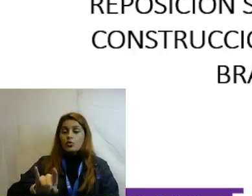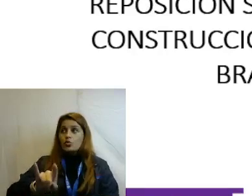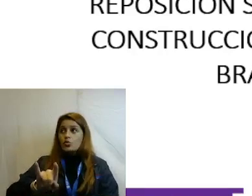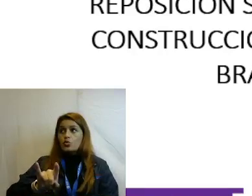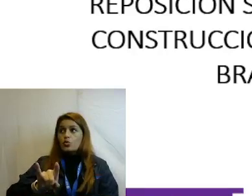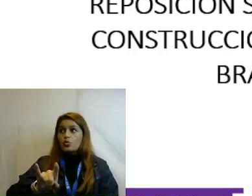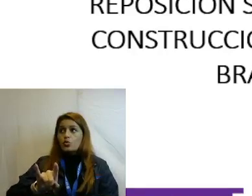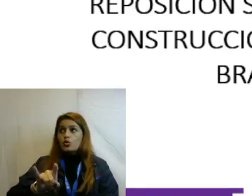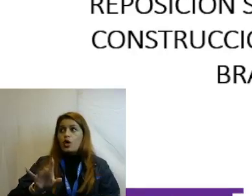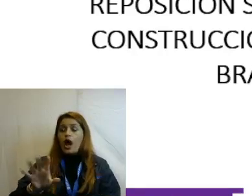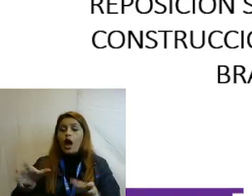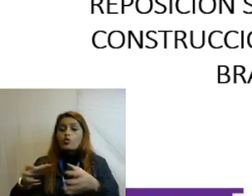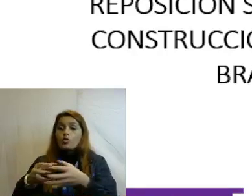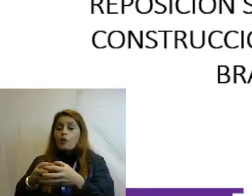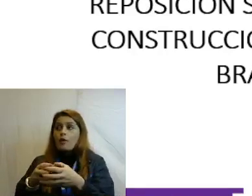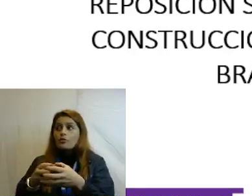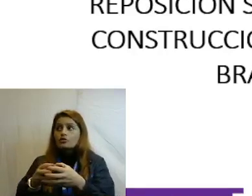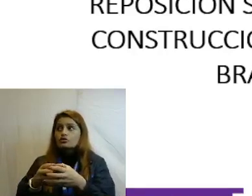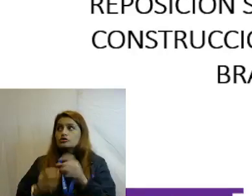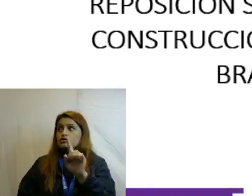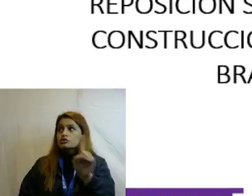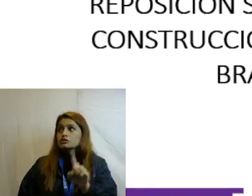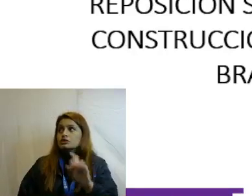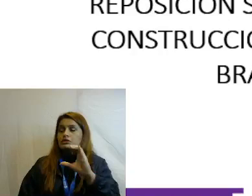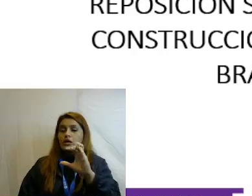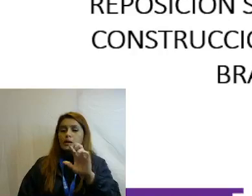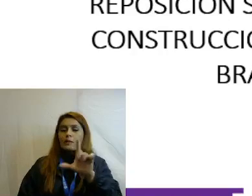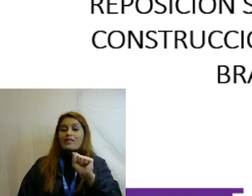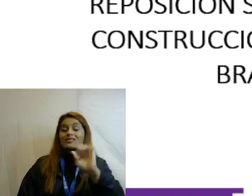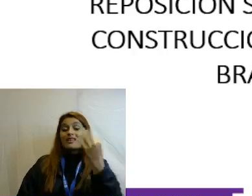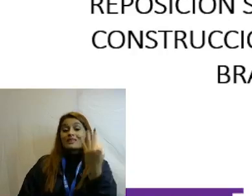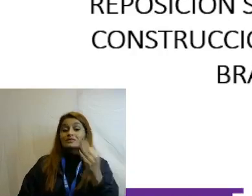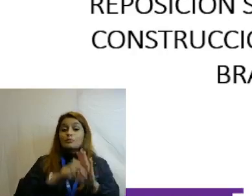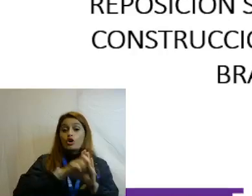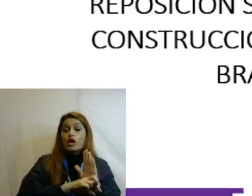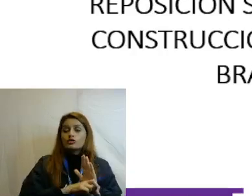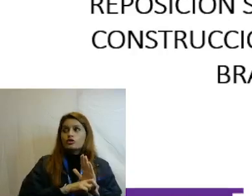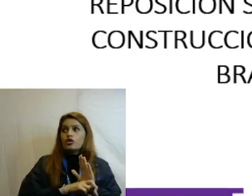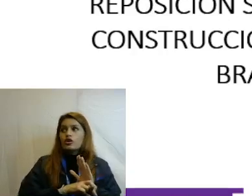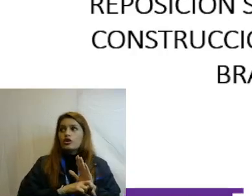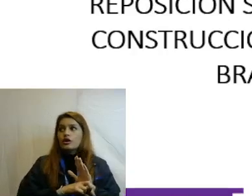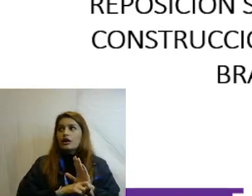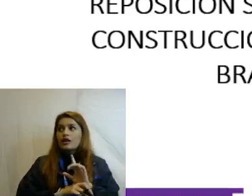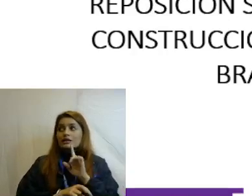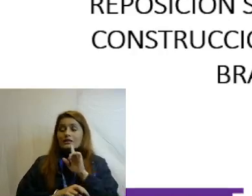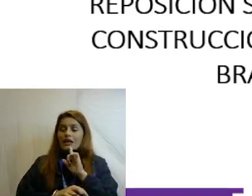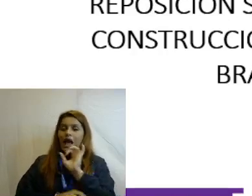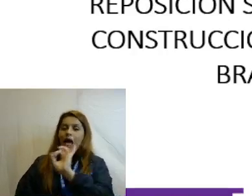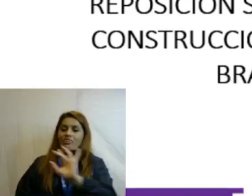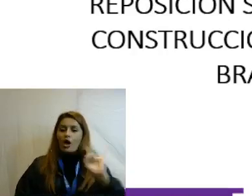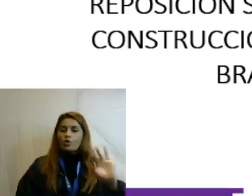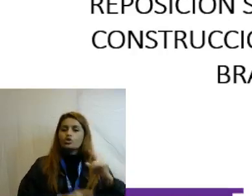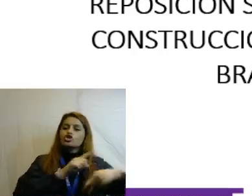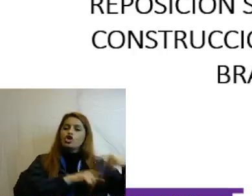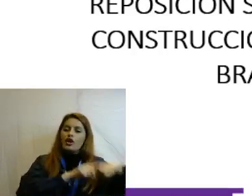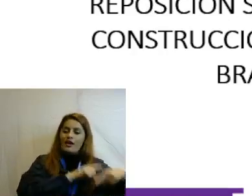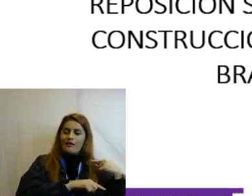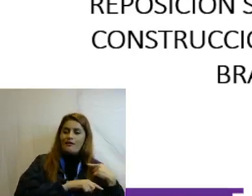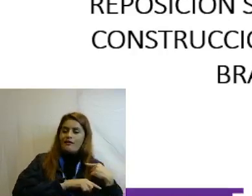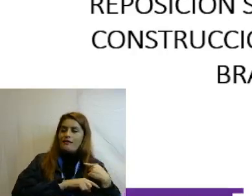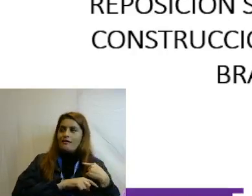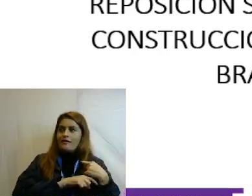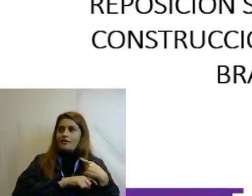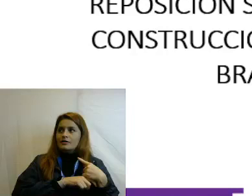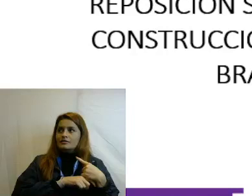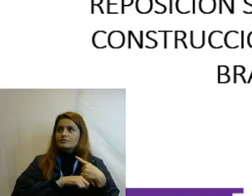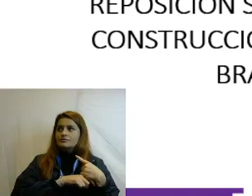Urbano, que agrupamos en la SECPLA, que son tres proyectos bien emblemáticos que tienen cada una historia por sí sola